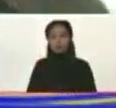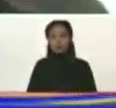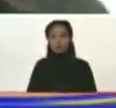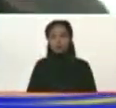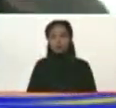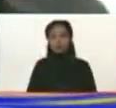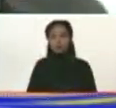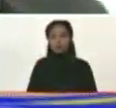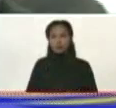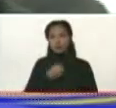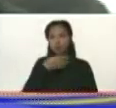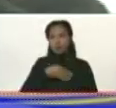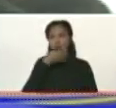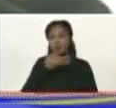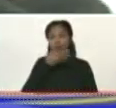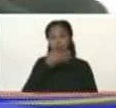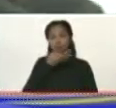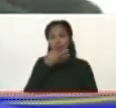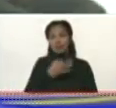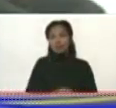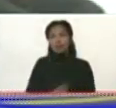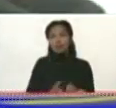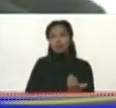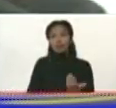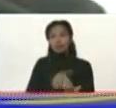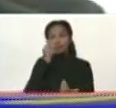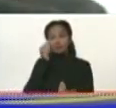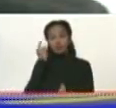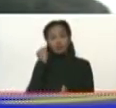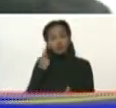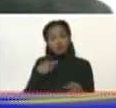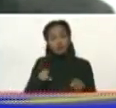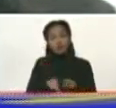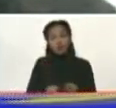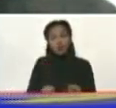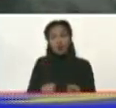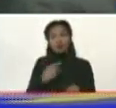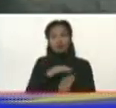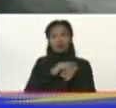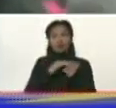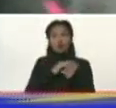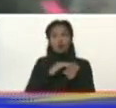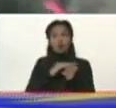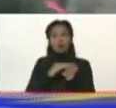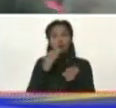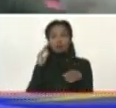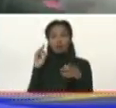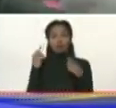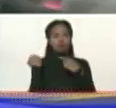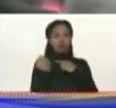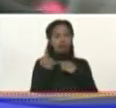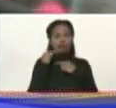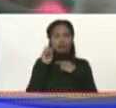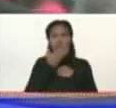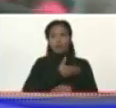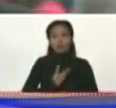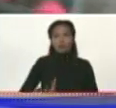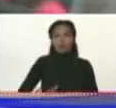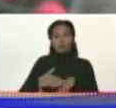Bueno, buenas tardes, hermanos y hermanas, y me disculpa que estoy así como de espalda, hablando hacia el